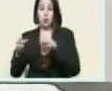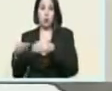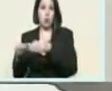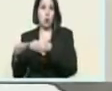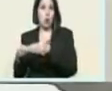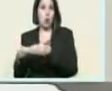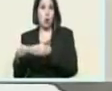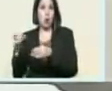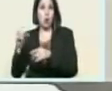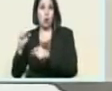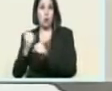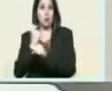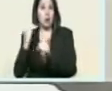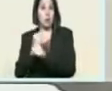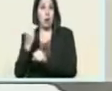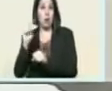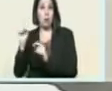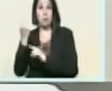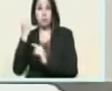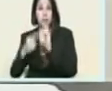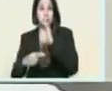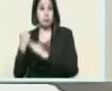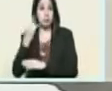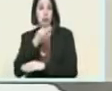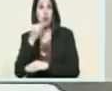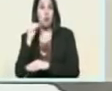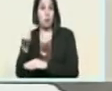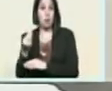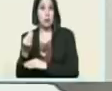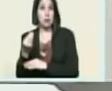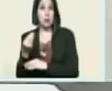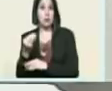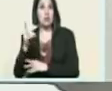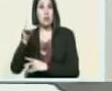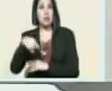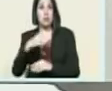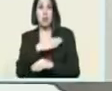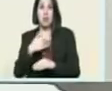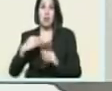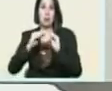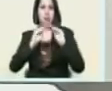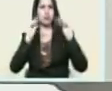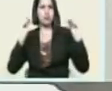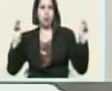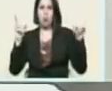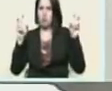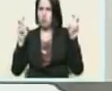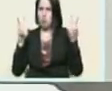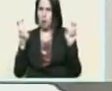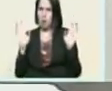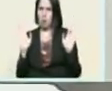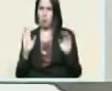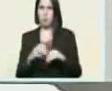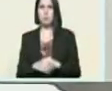Juvenil, pendiente. Igualmente, quiero anunciar algo nuevo